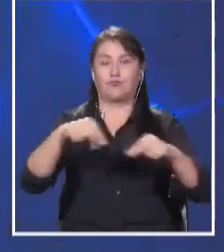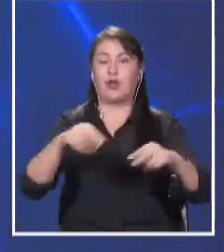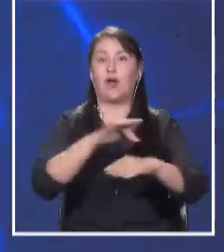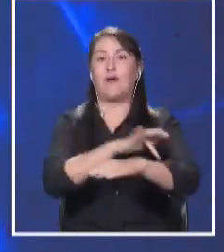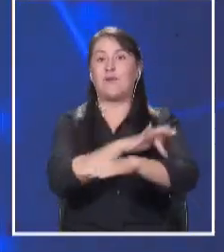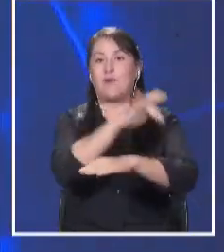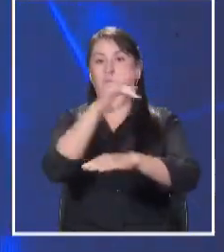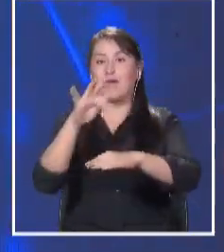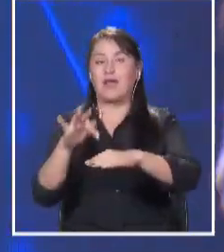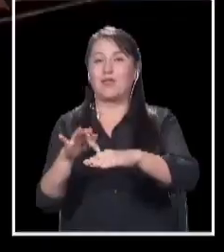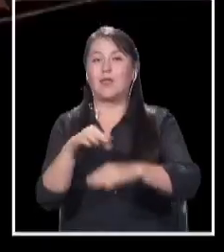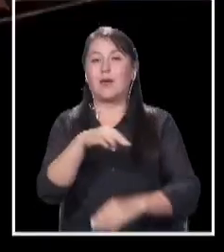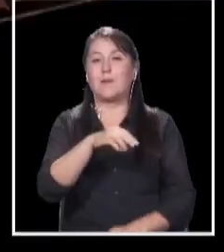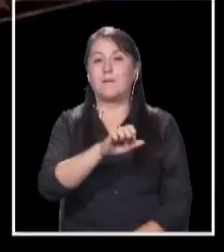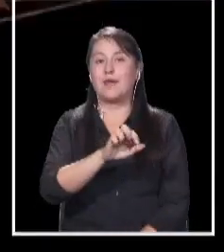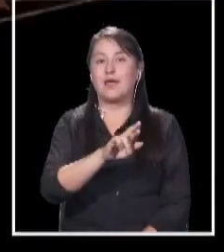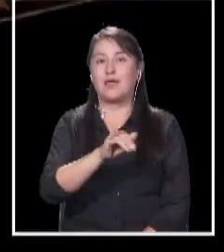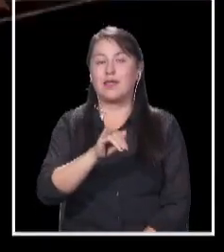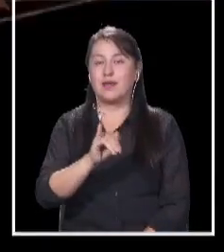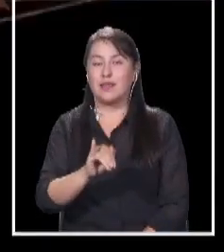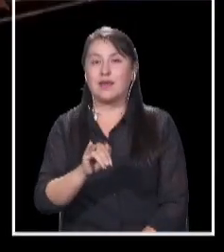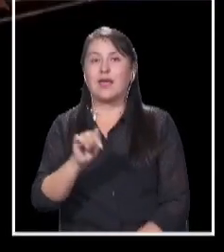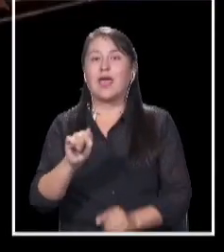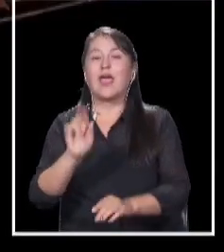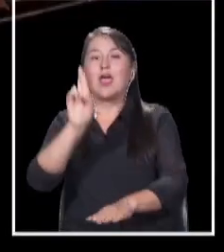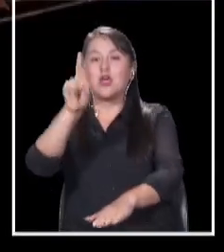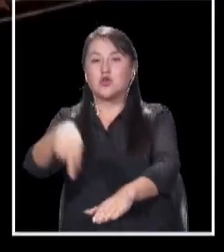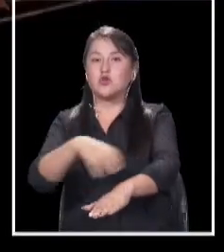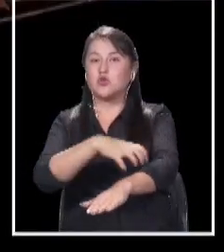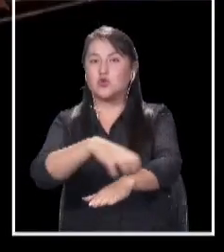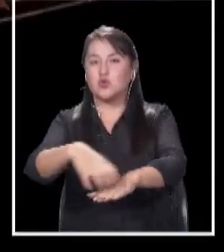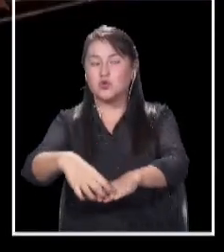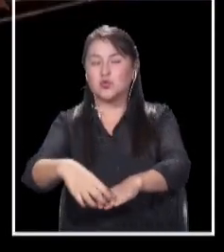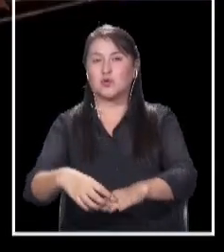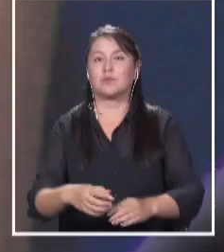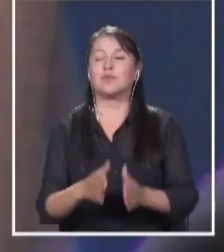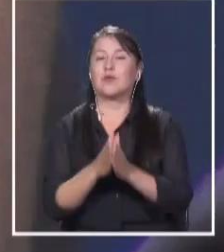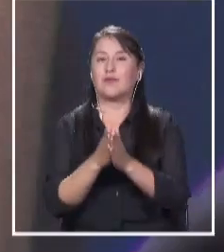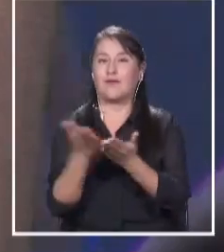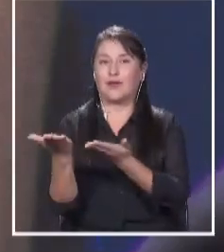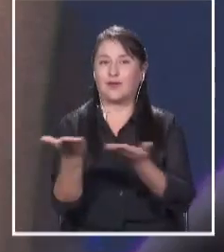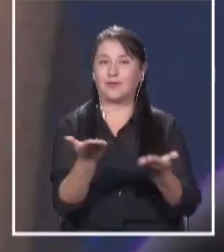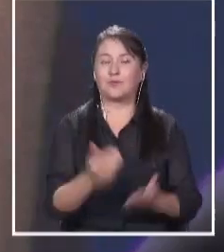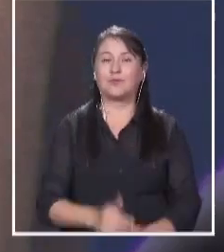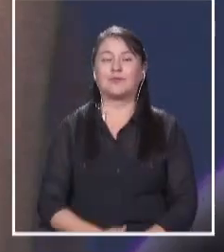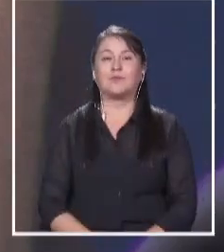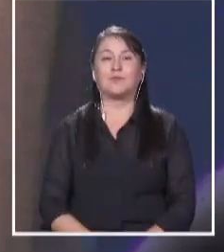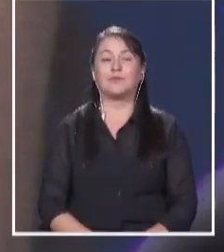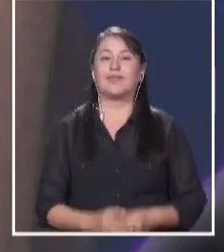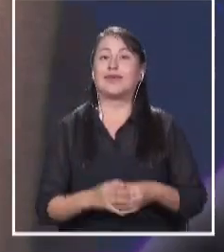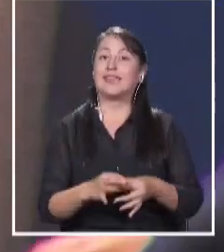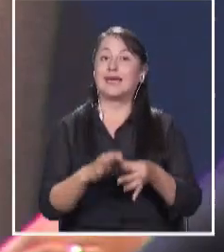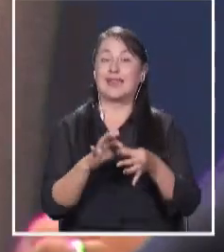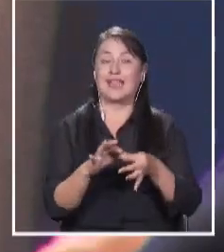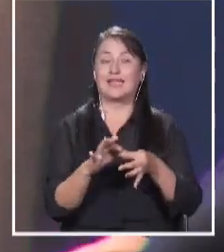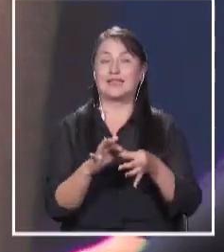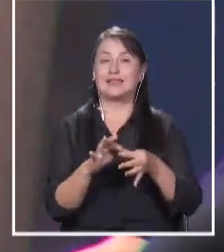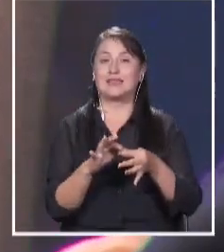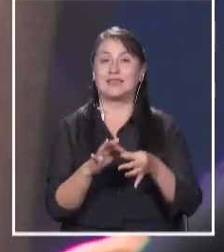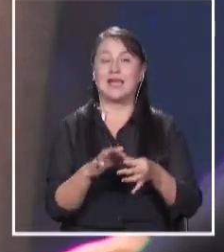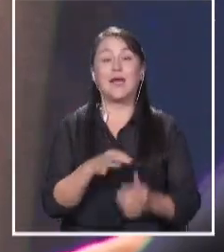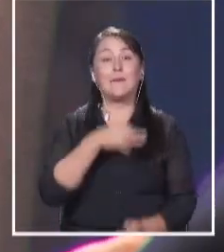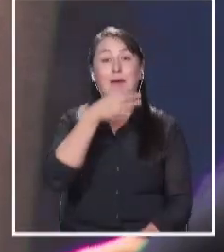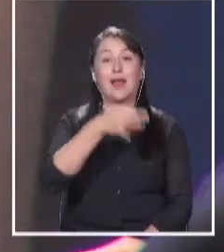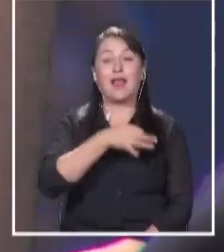Mary, mojada ahí por el mar bravío, ¿no?, del sur de nuestro país. Sonia, adelante, por favor. Gracias. Bueno, agradezco las palabras